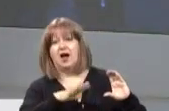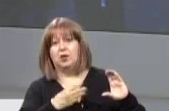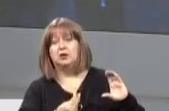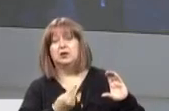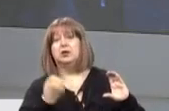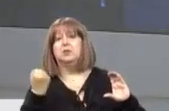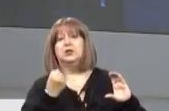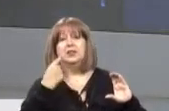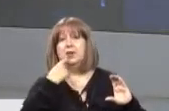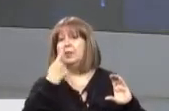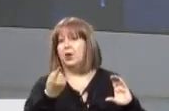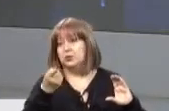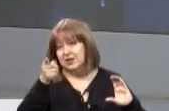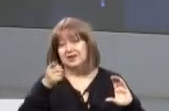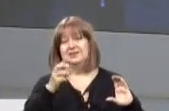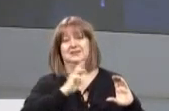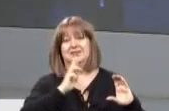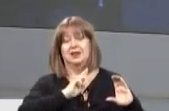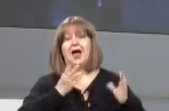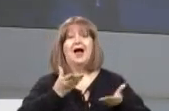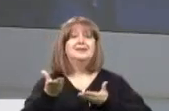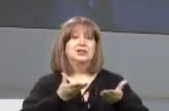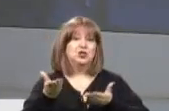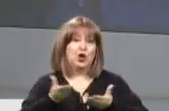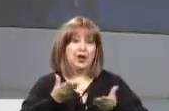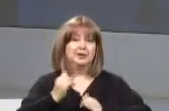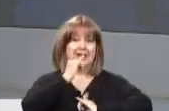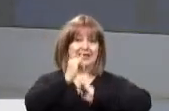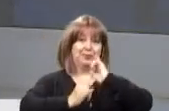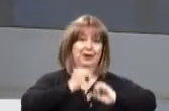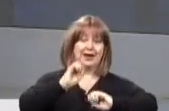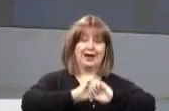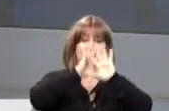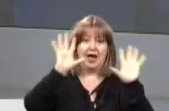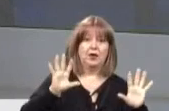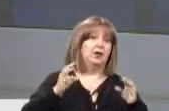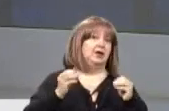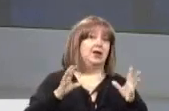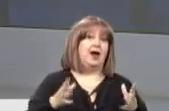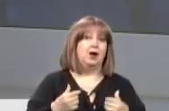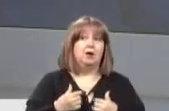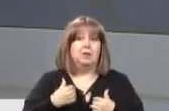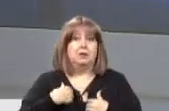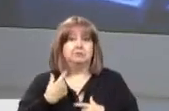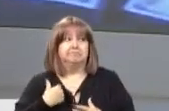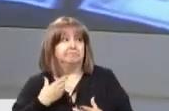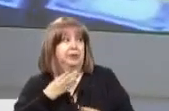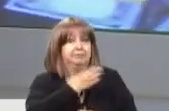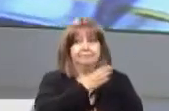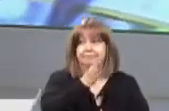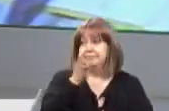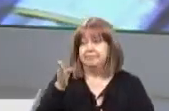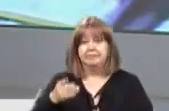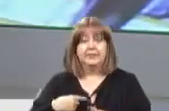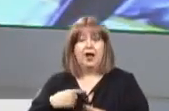demás, porque es como decimos, a veces el desconocimiento hace que uno no tome medidas uh-huh. y sean buenas medidas uh-huh. para poder incrementar, aunque sea eso